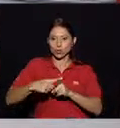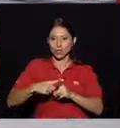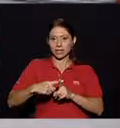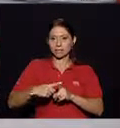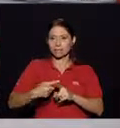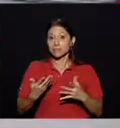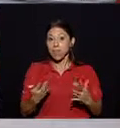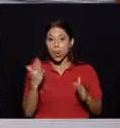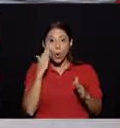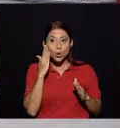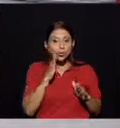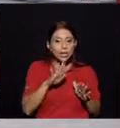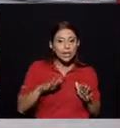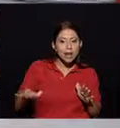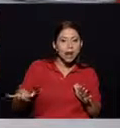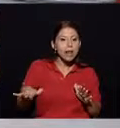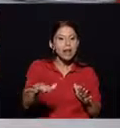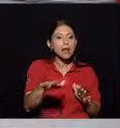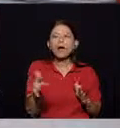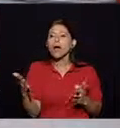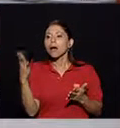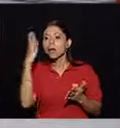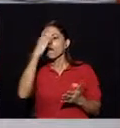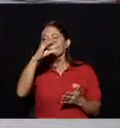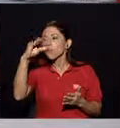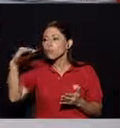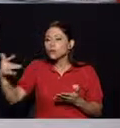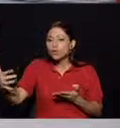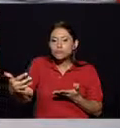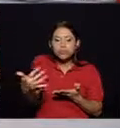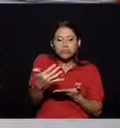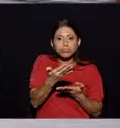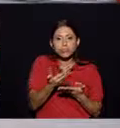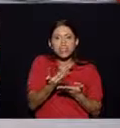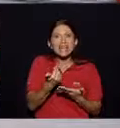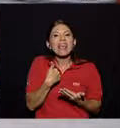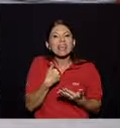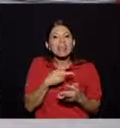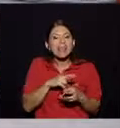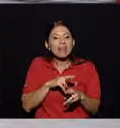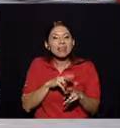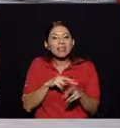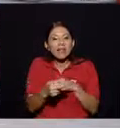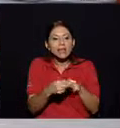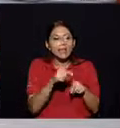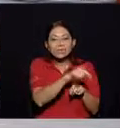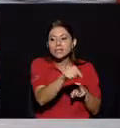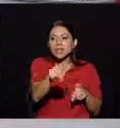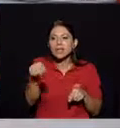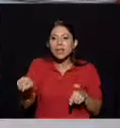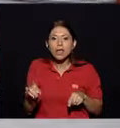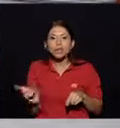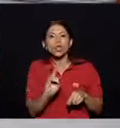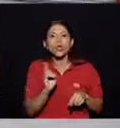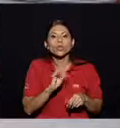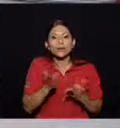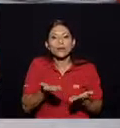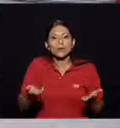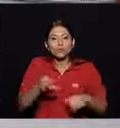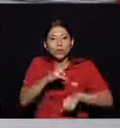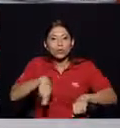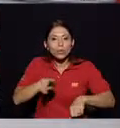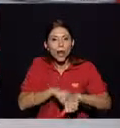conocer su territorio, levantar información, saber qué es lo que tienen las diferentes regiones en cada parte, dónde están sus recursos naturales, dónde está